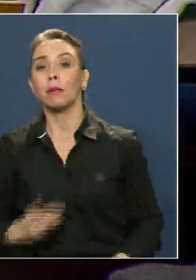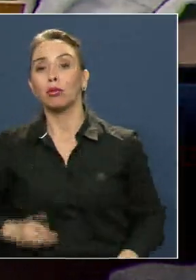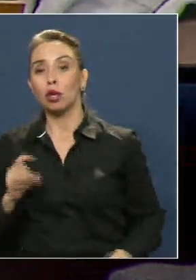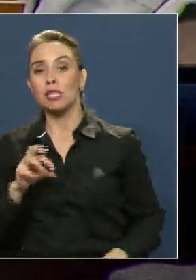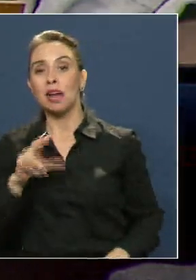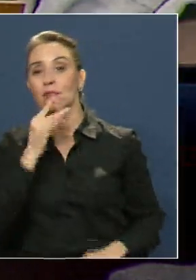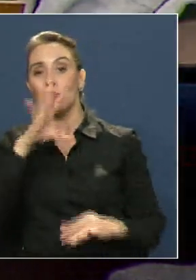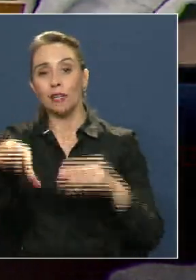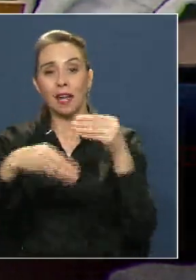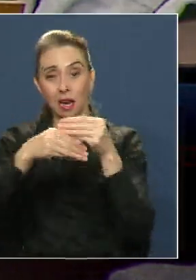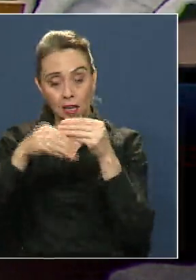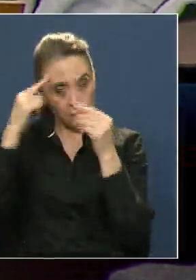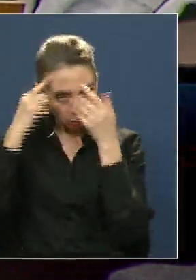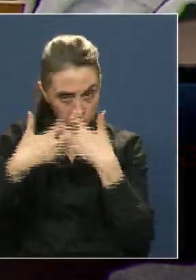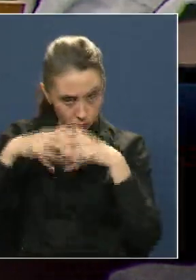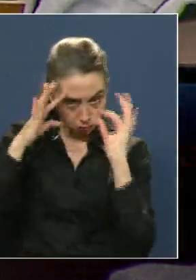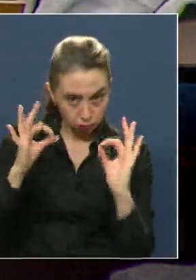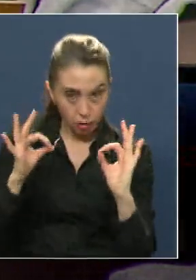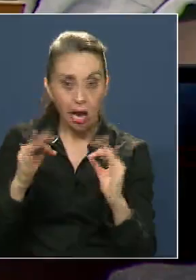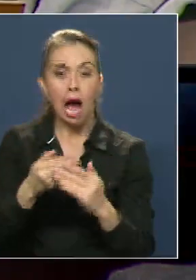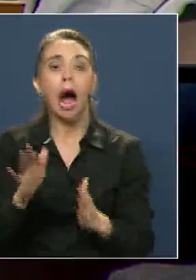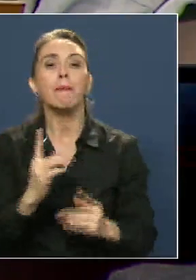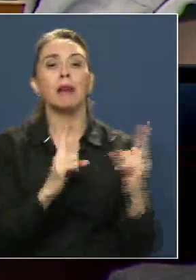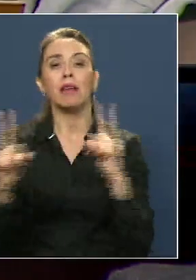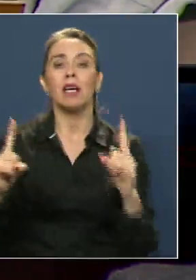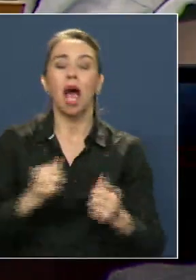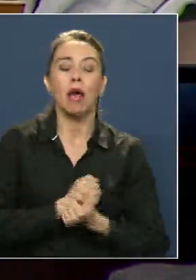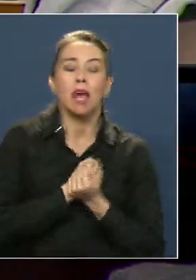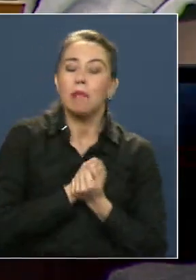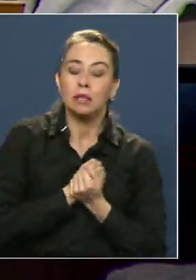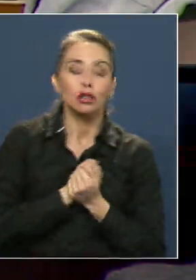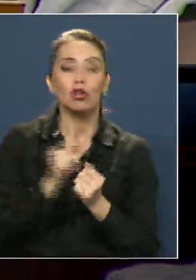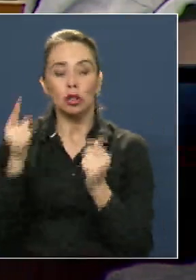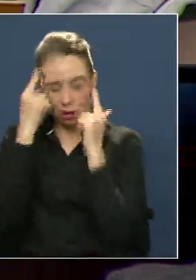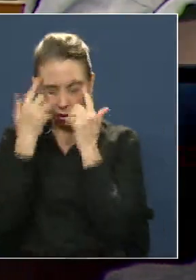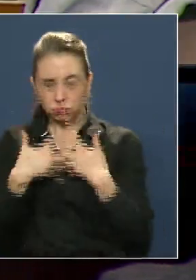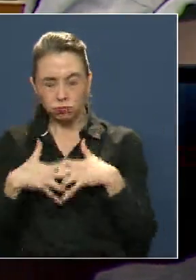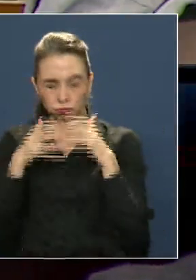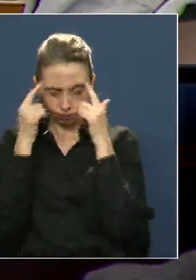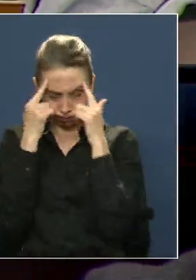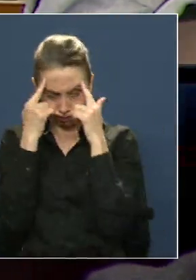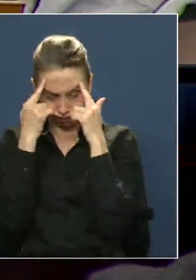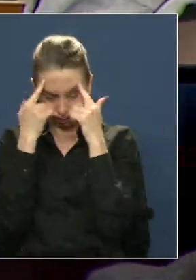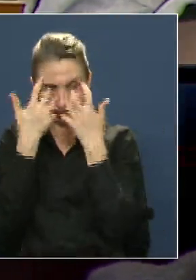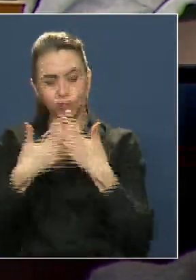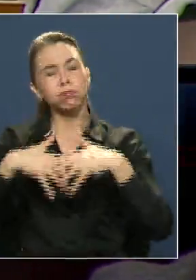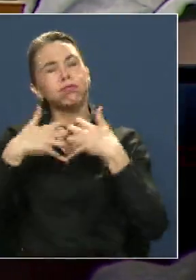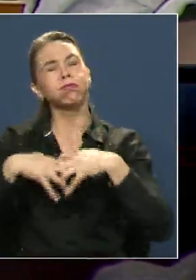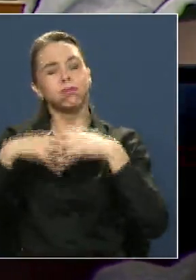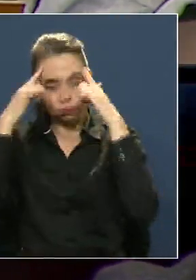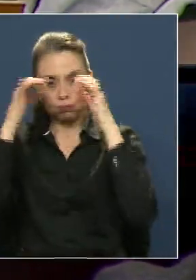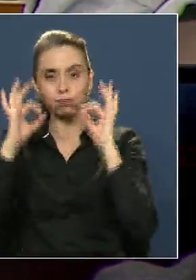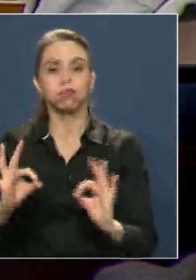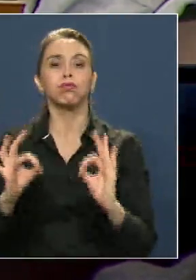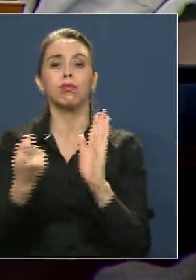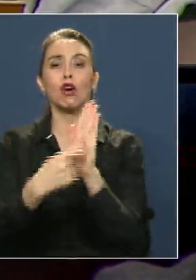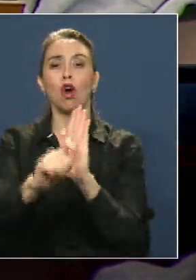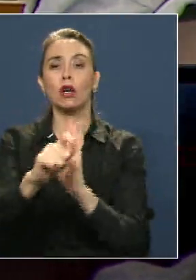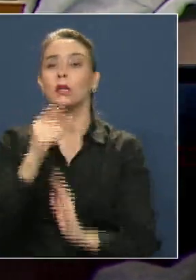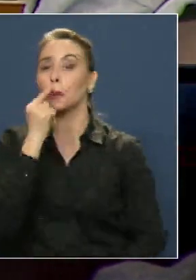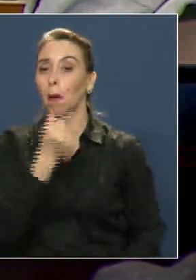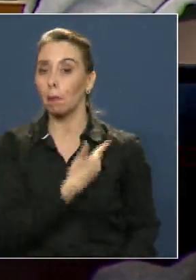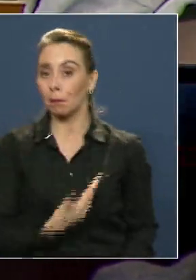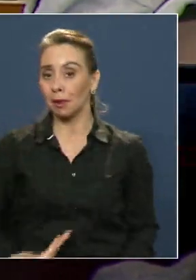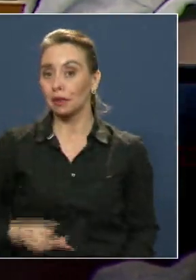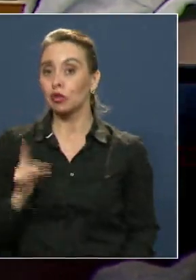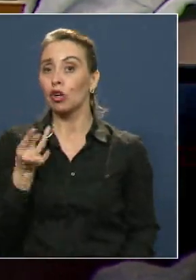razonamiento correcto. Me parece que dejando afuera las pasiones es el razonamiento correcto, presidente. Y me quiero detener, presidente, nuevamente en este punto, que es que no